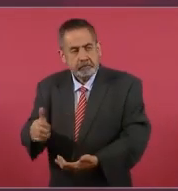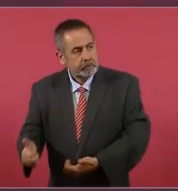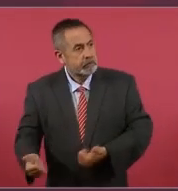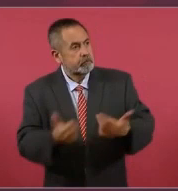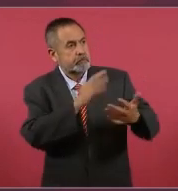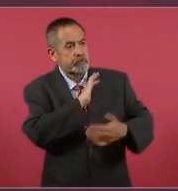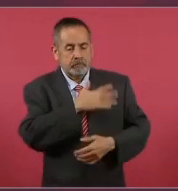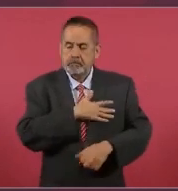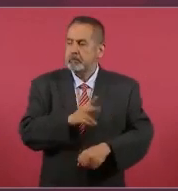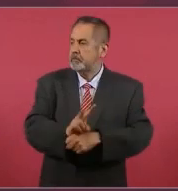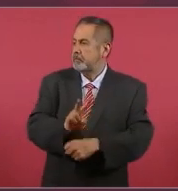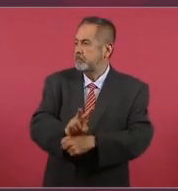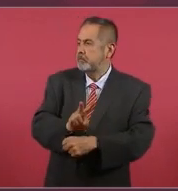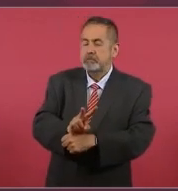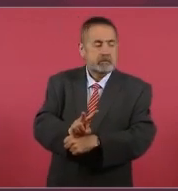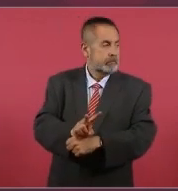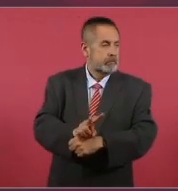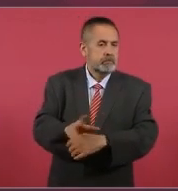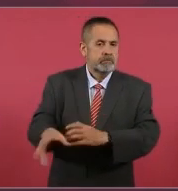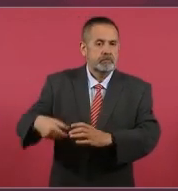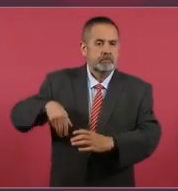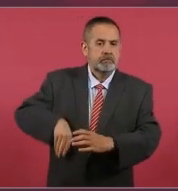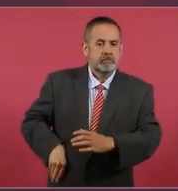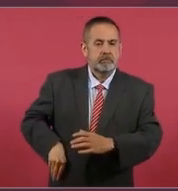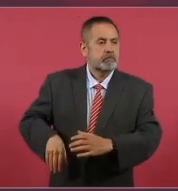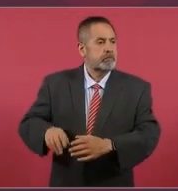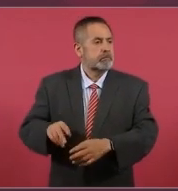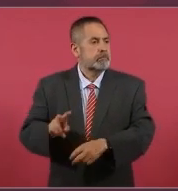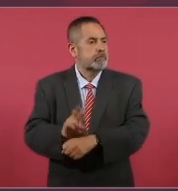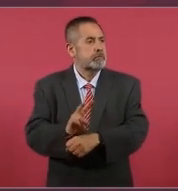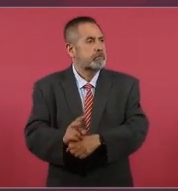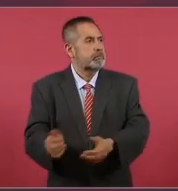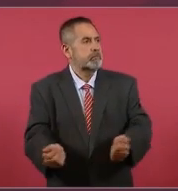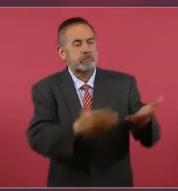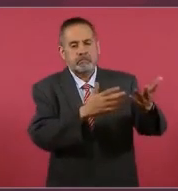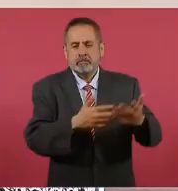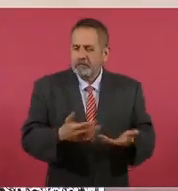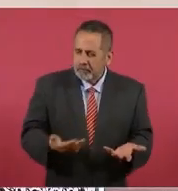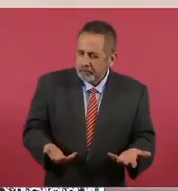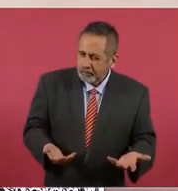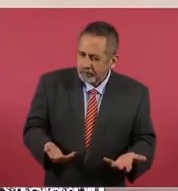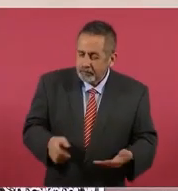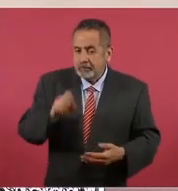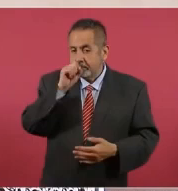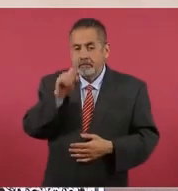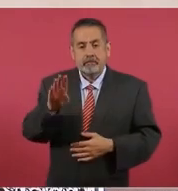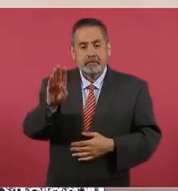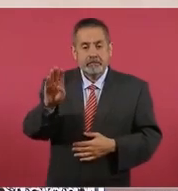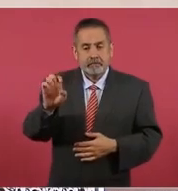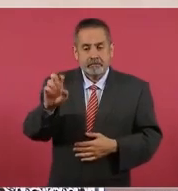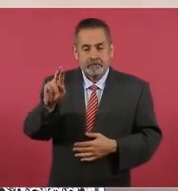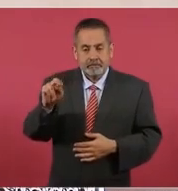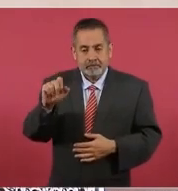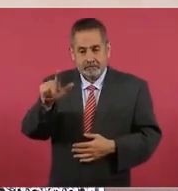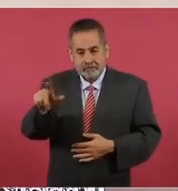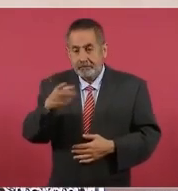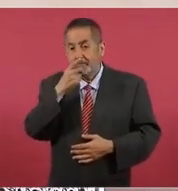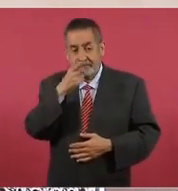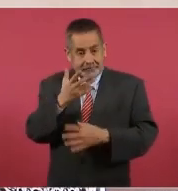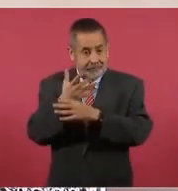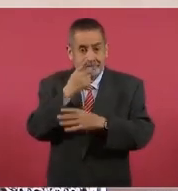de custodiarlo. Y dice el mismo Bernal que cuando lo repartieron